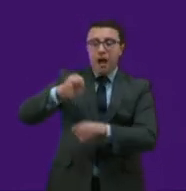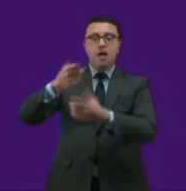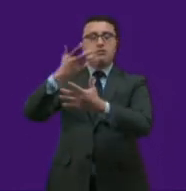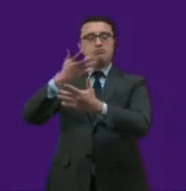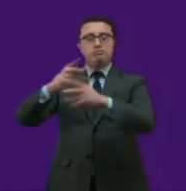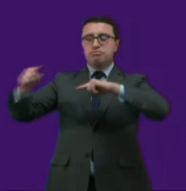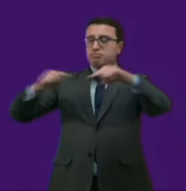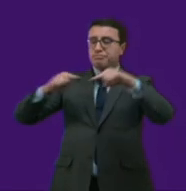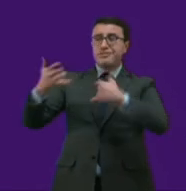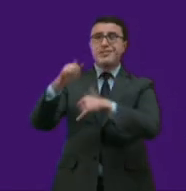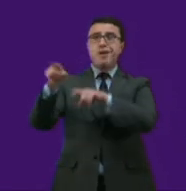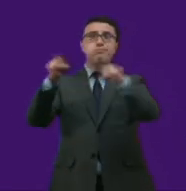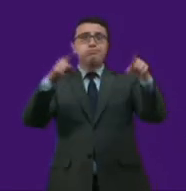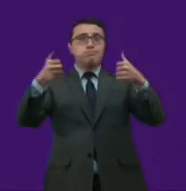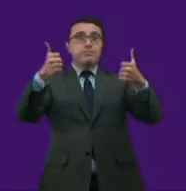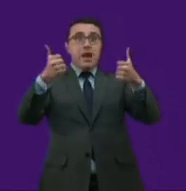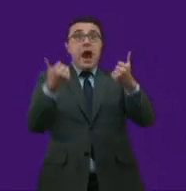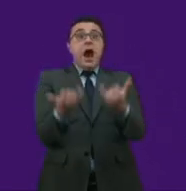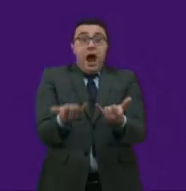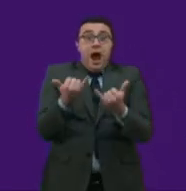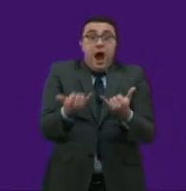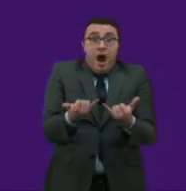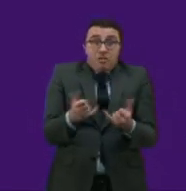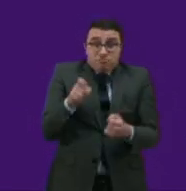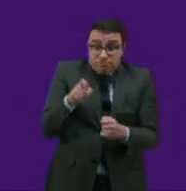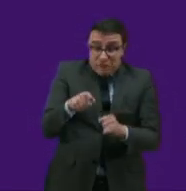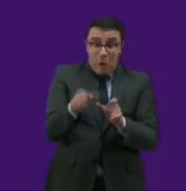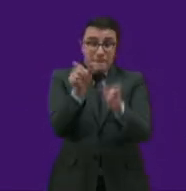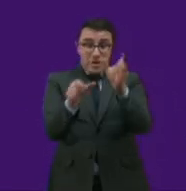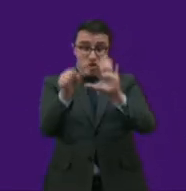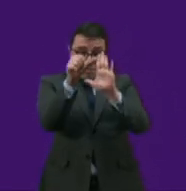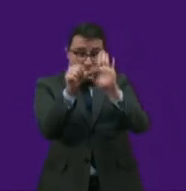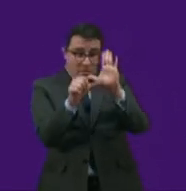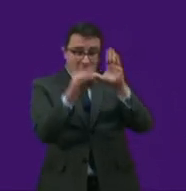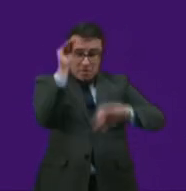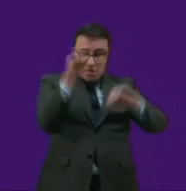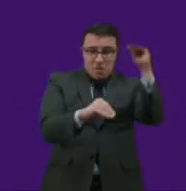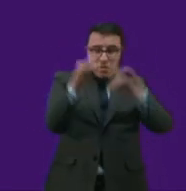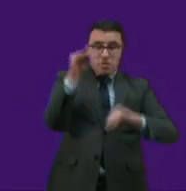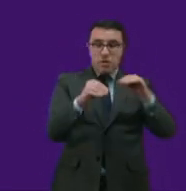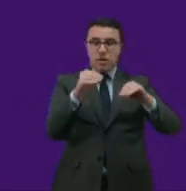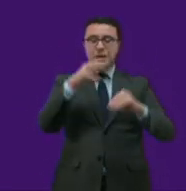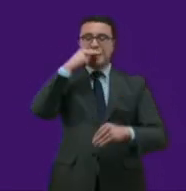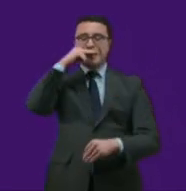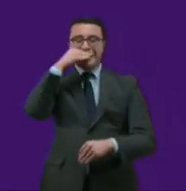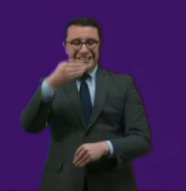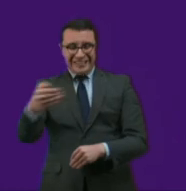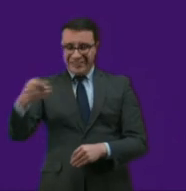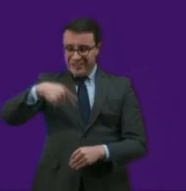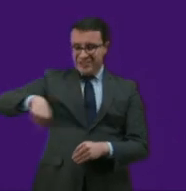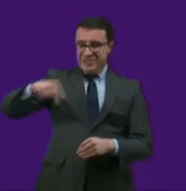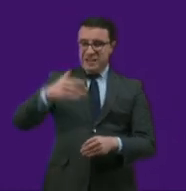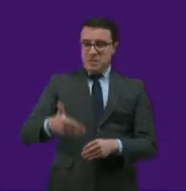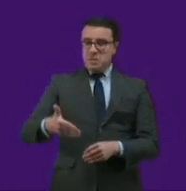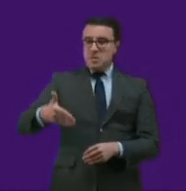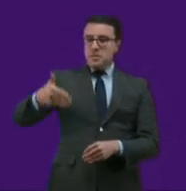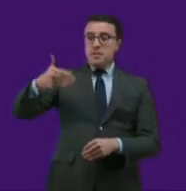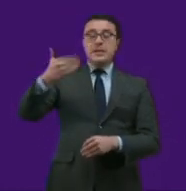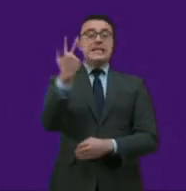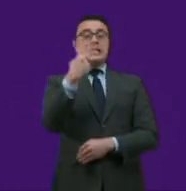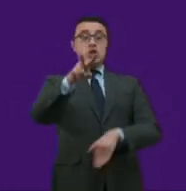buenos. Ahora necesitamos programadores. Y estos niños van a pasar con 12 meses